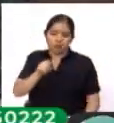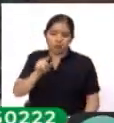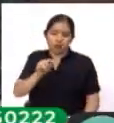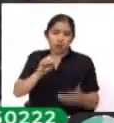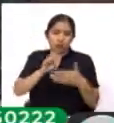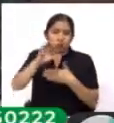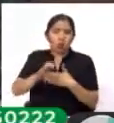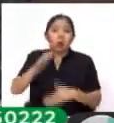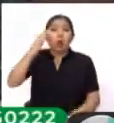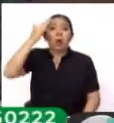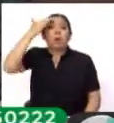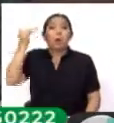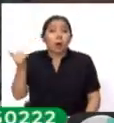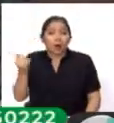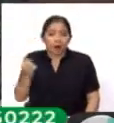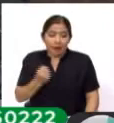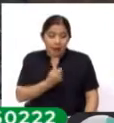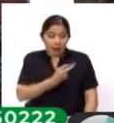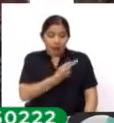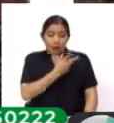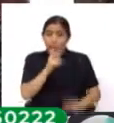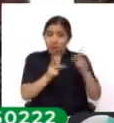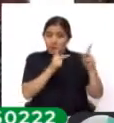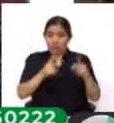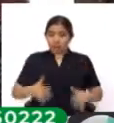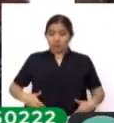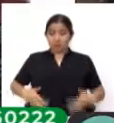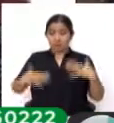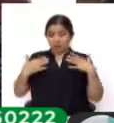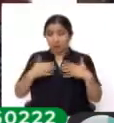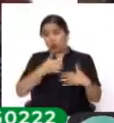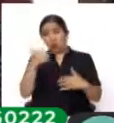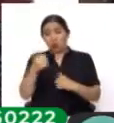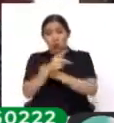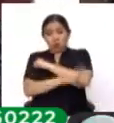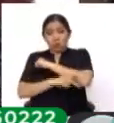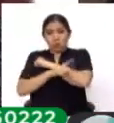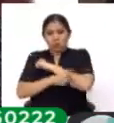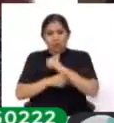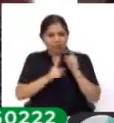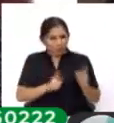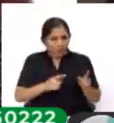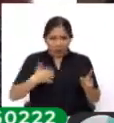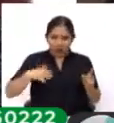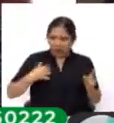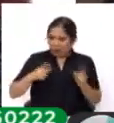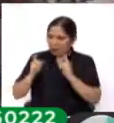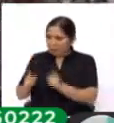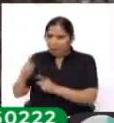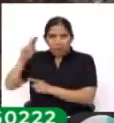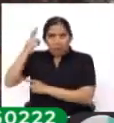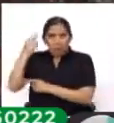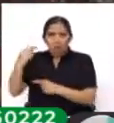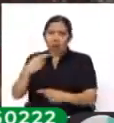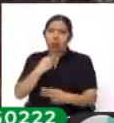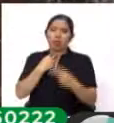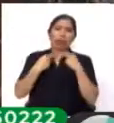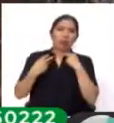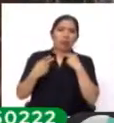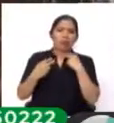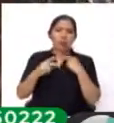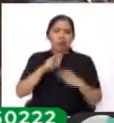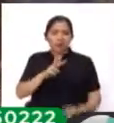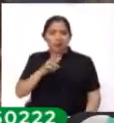residentes nacionales en el exterior que temían que el proceso coincidiera con los comicios en Argentina y Uruguay, que se celebrarán el 27 del mismo